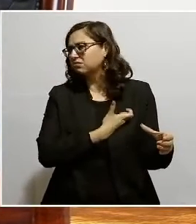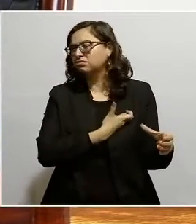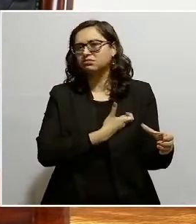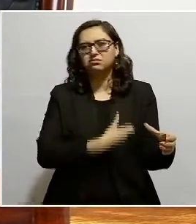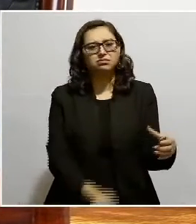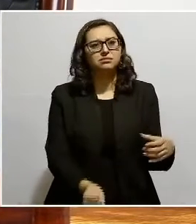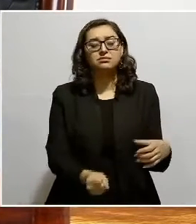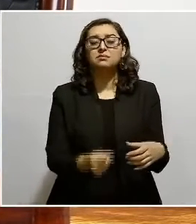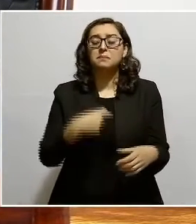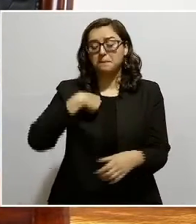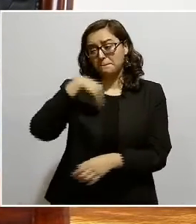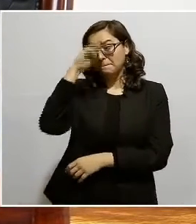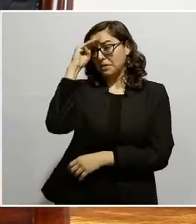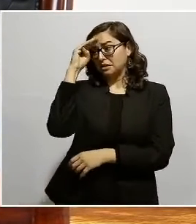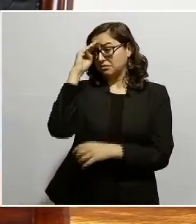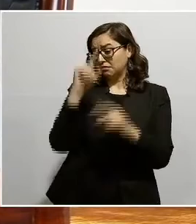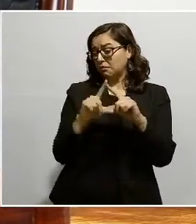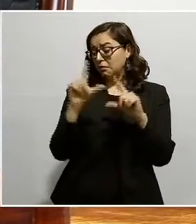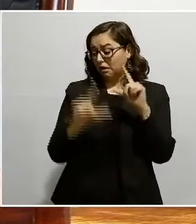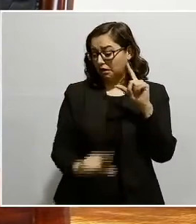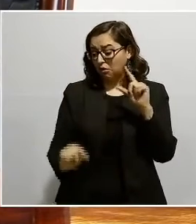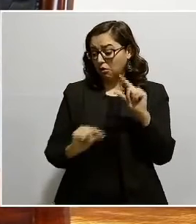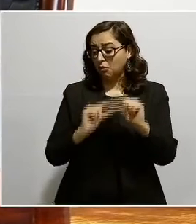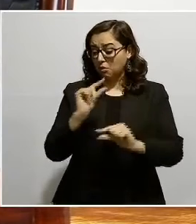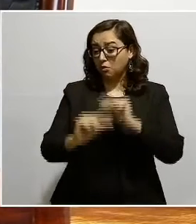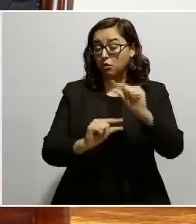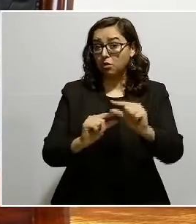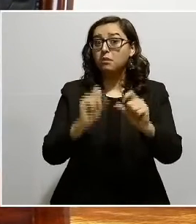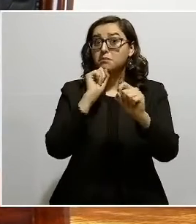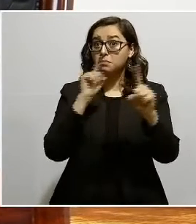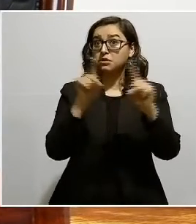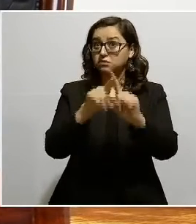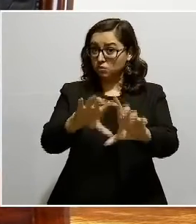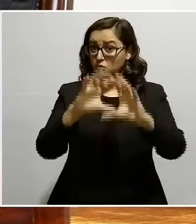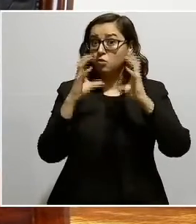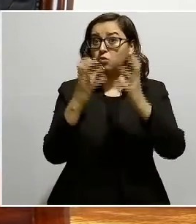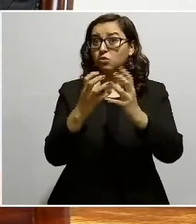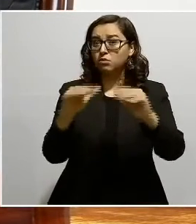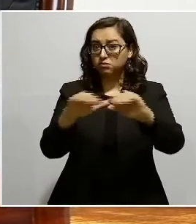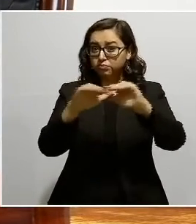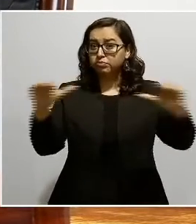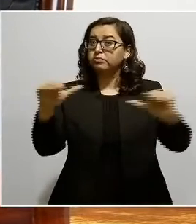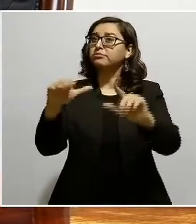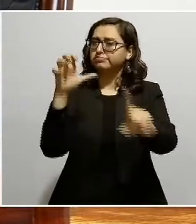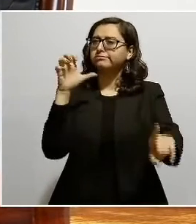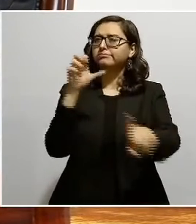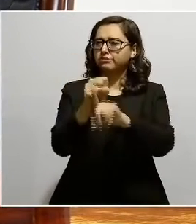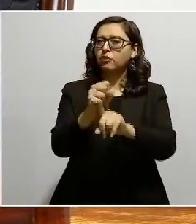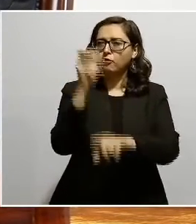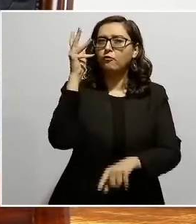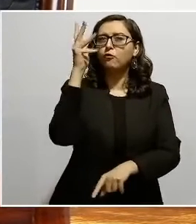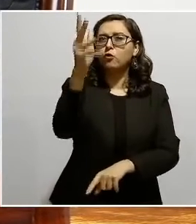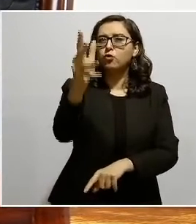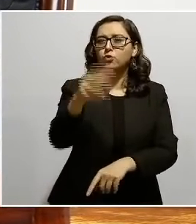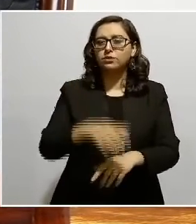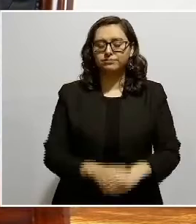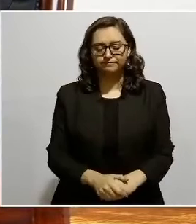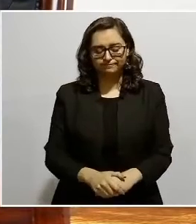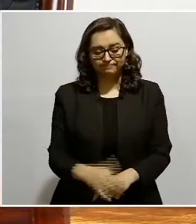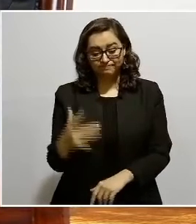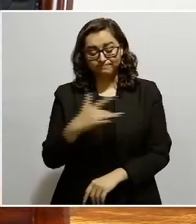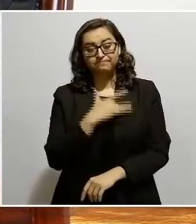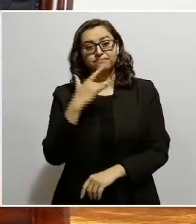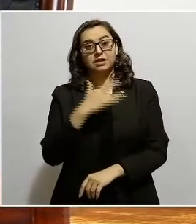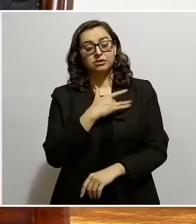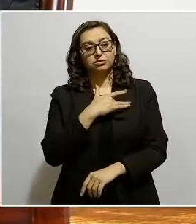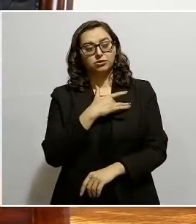supuesto México alcanzarán la justicia. Creo que mi maestro